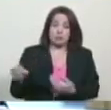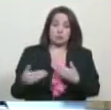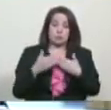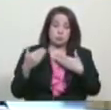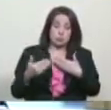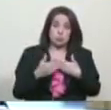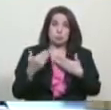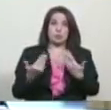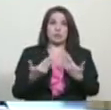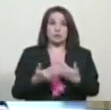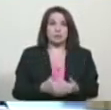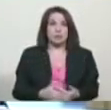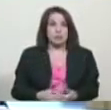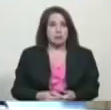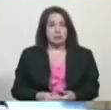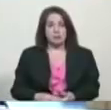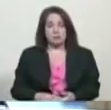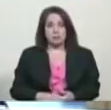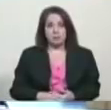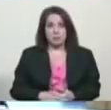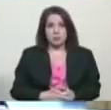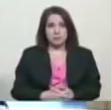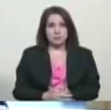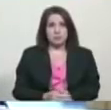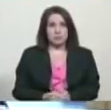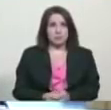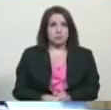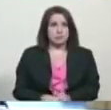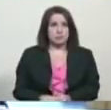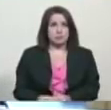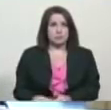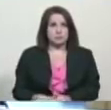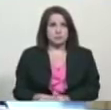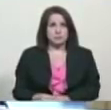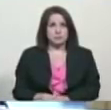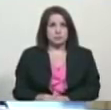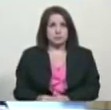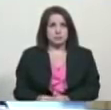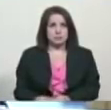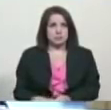Declarando de manera vulgar,